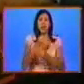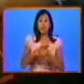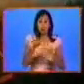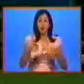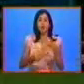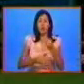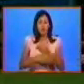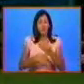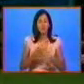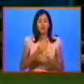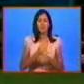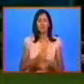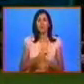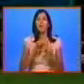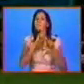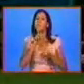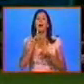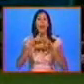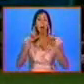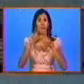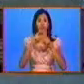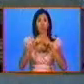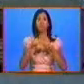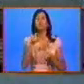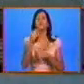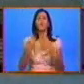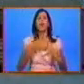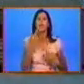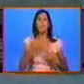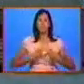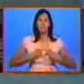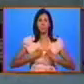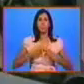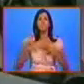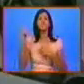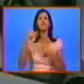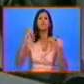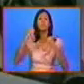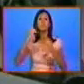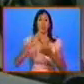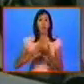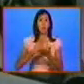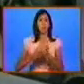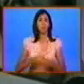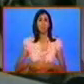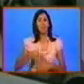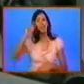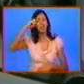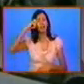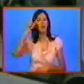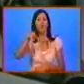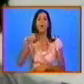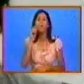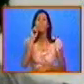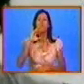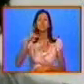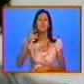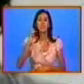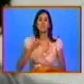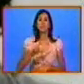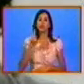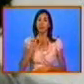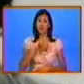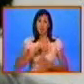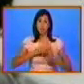estamos haciendo. Con frases como "tu ejemplo vive" y "hasta la victoria siempre", es recordado Ernesto Che Guevara,